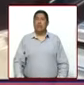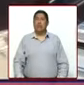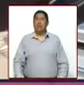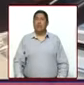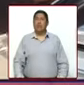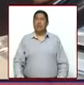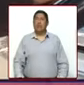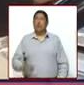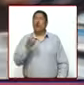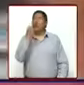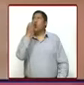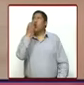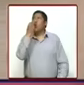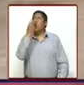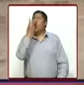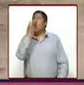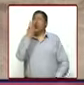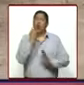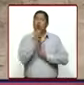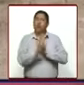Son 11 horas de viaje.